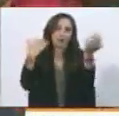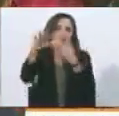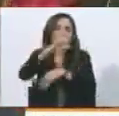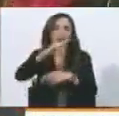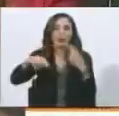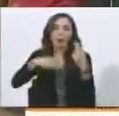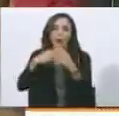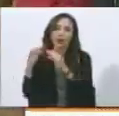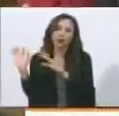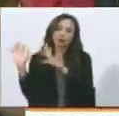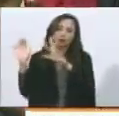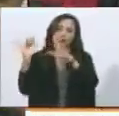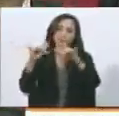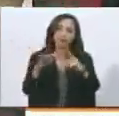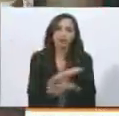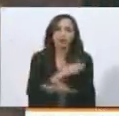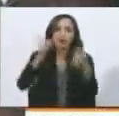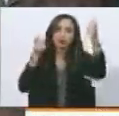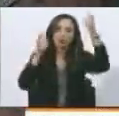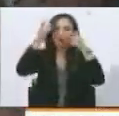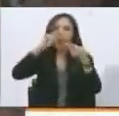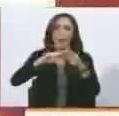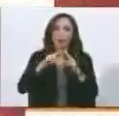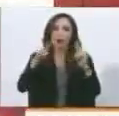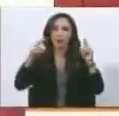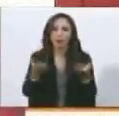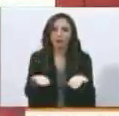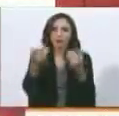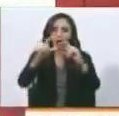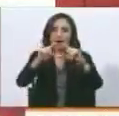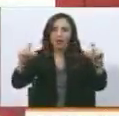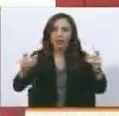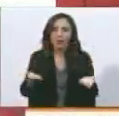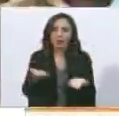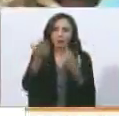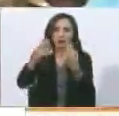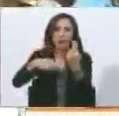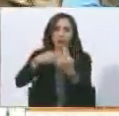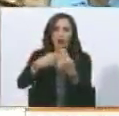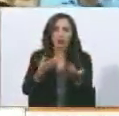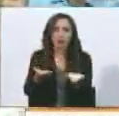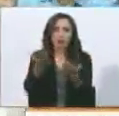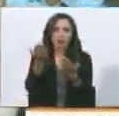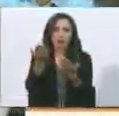Numeral chavismo a la calle, numeral chavismo a la calle.